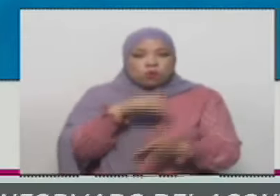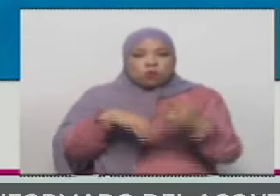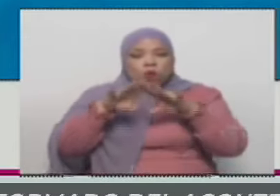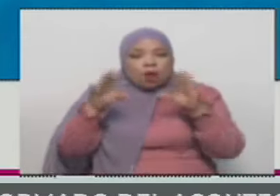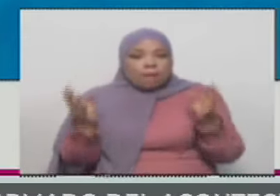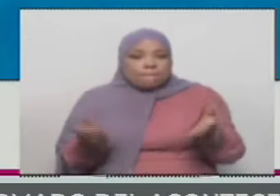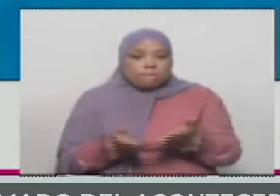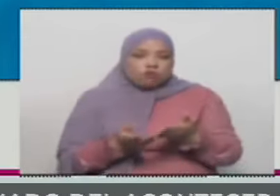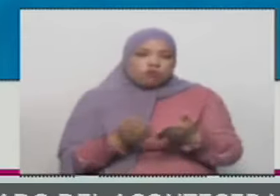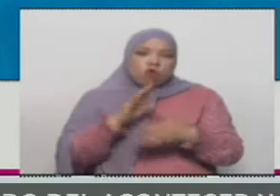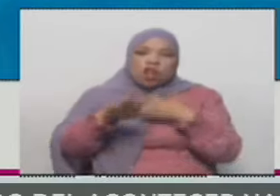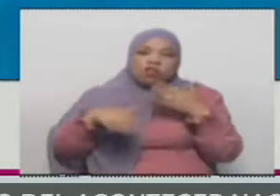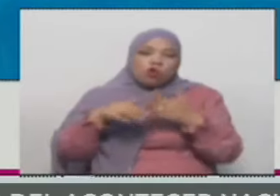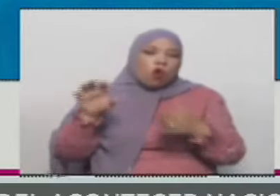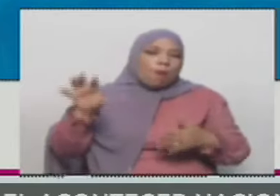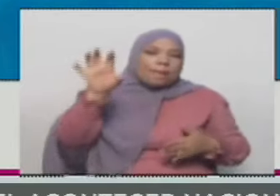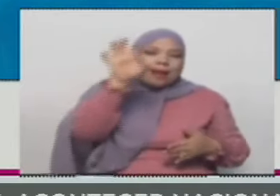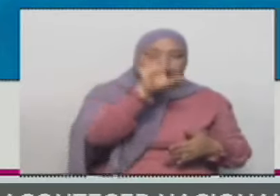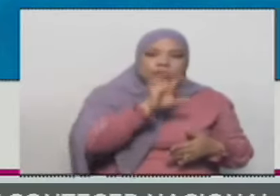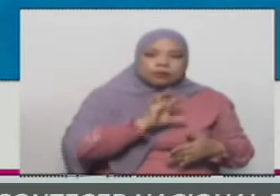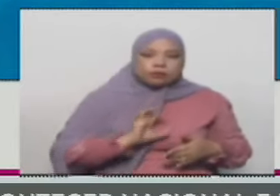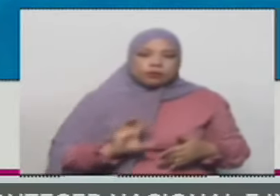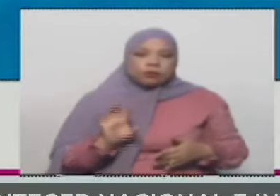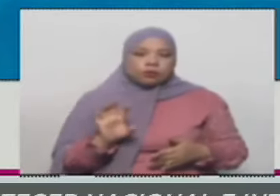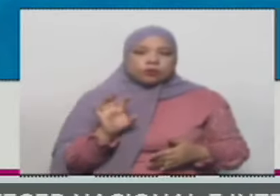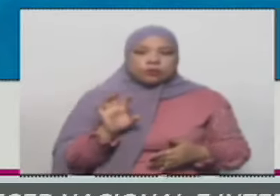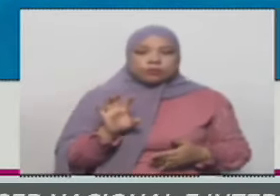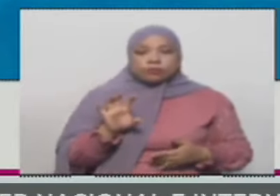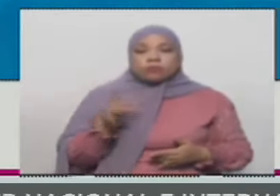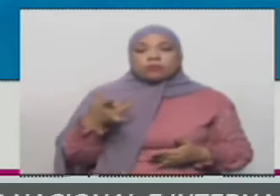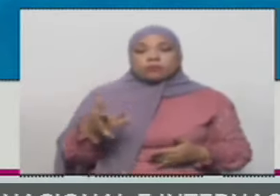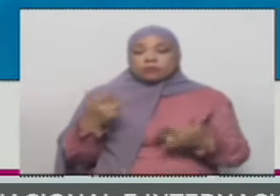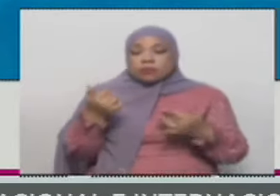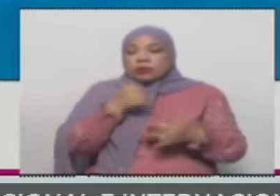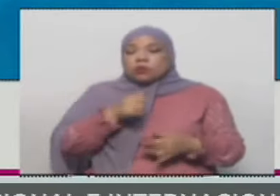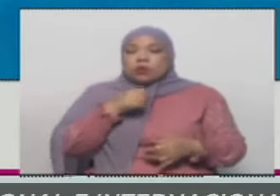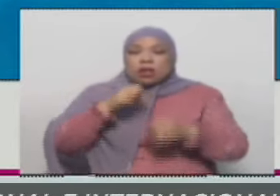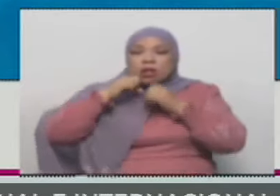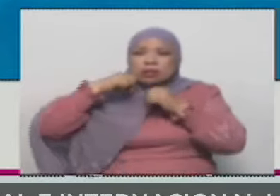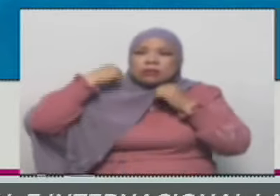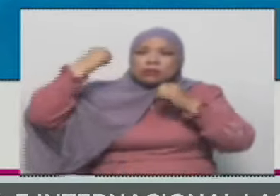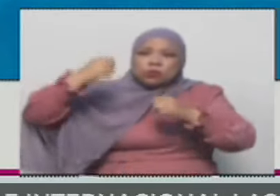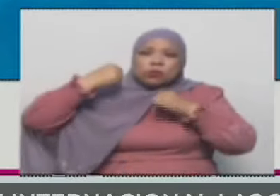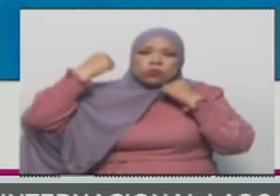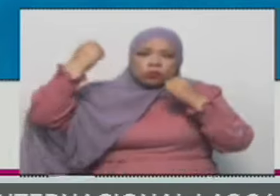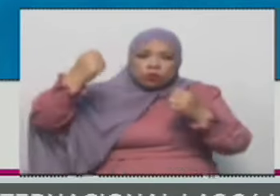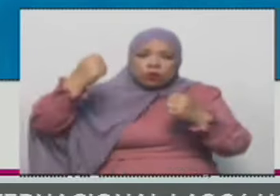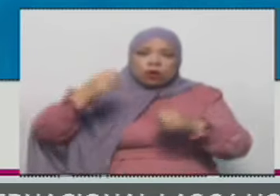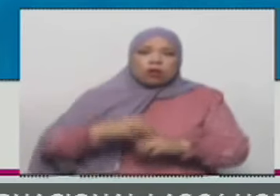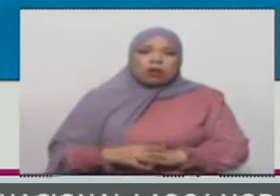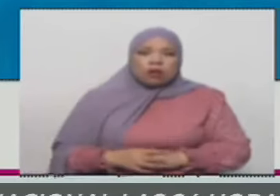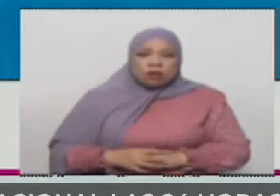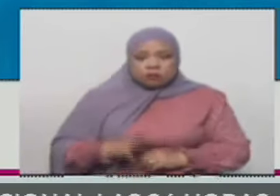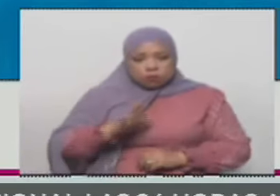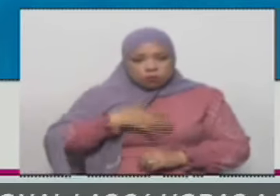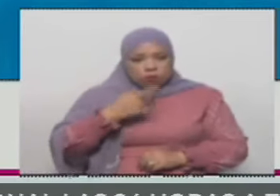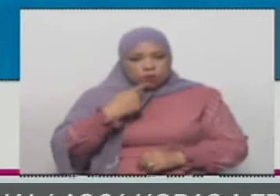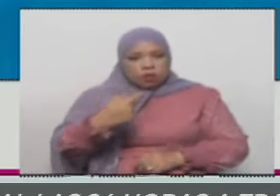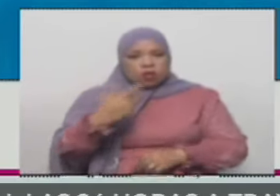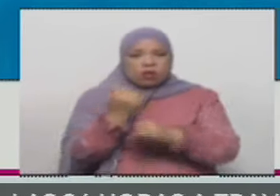mundo. Ahora, la lucha tremenda que se está dando, por lo que podemos decir